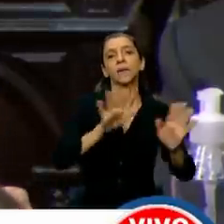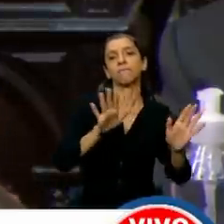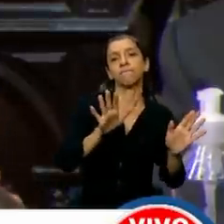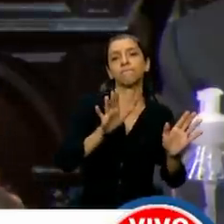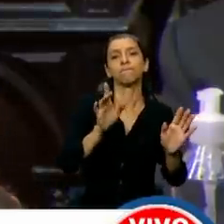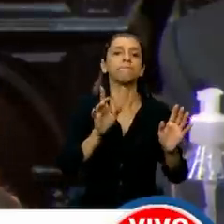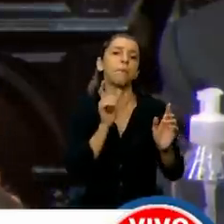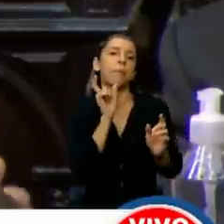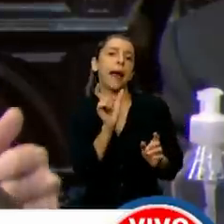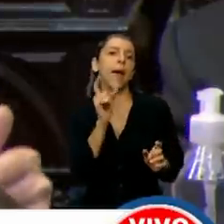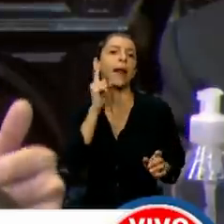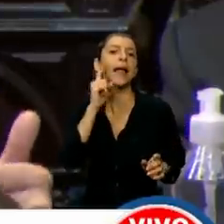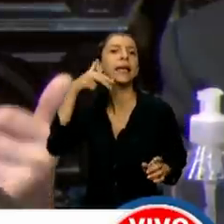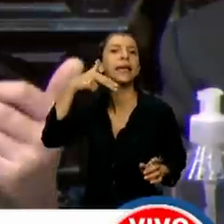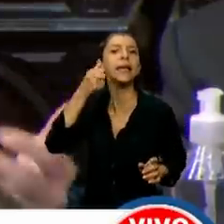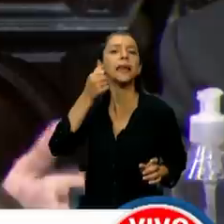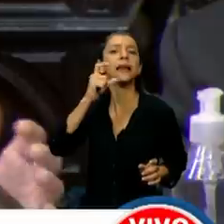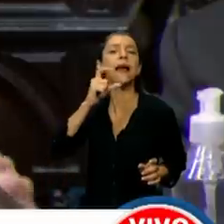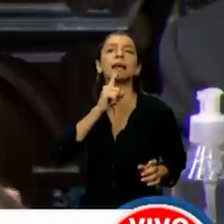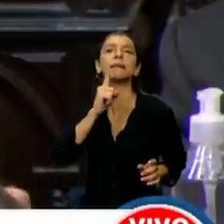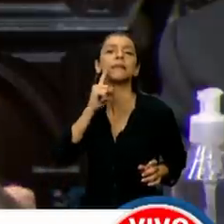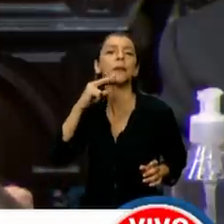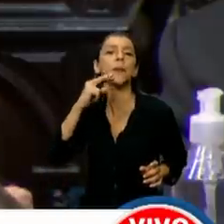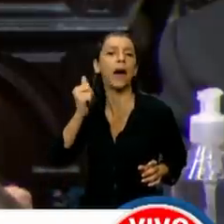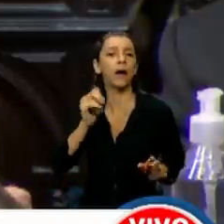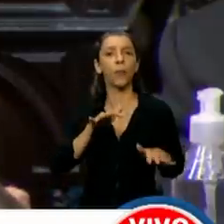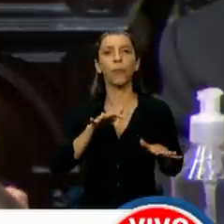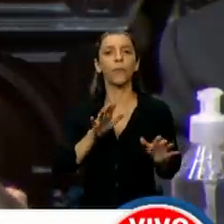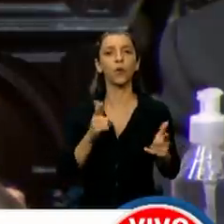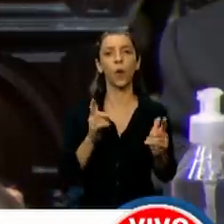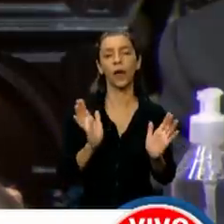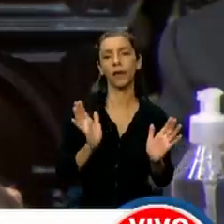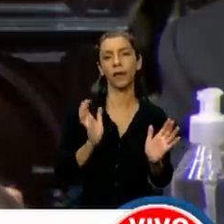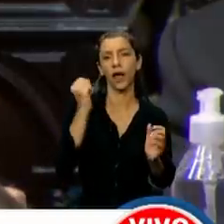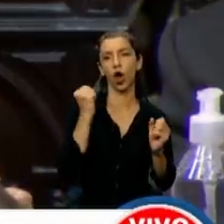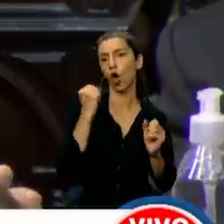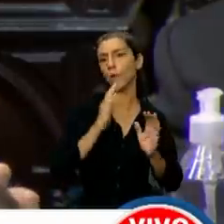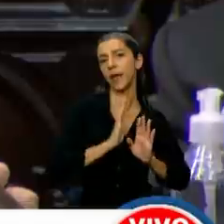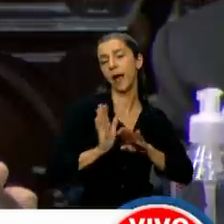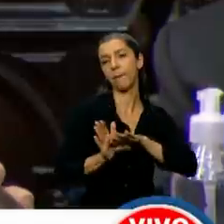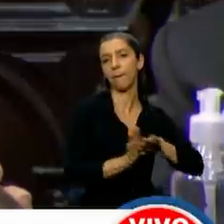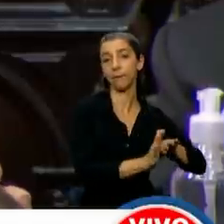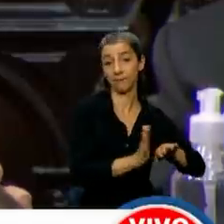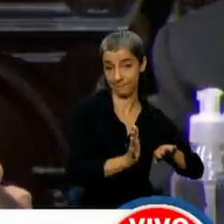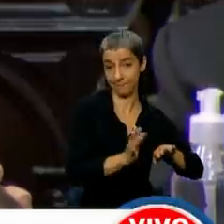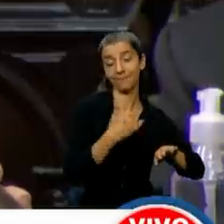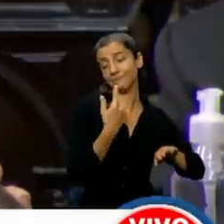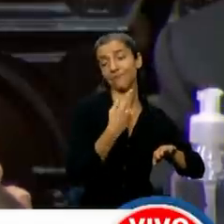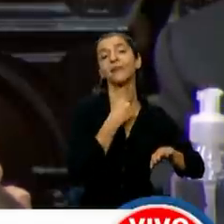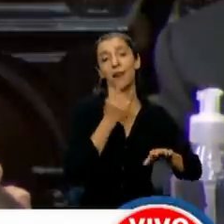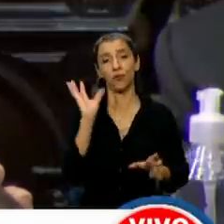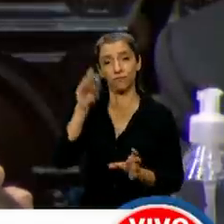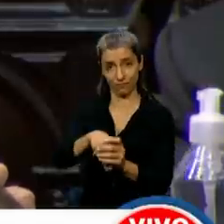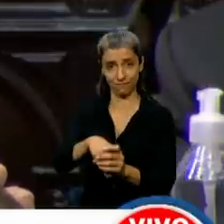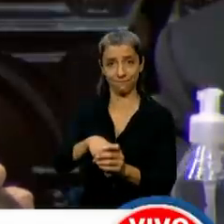a la vida económicamente activa de nuestro país creo que también en este sentido tenemos que